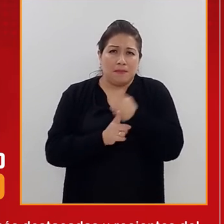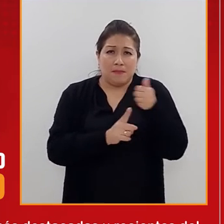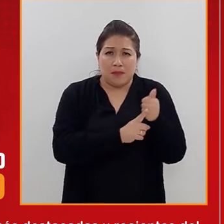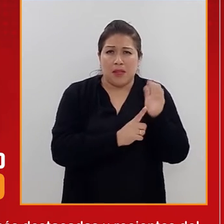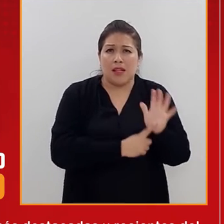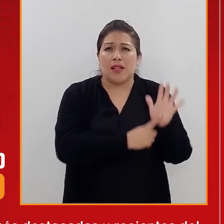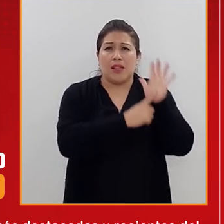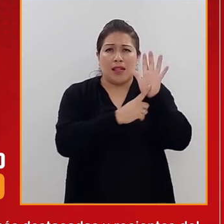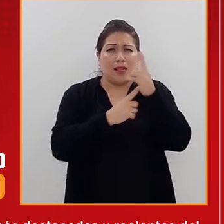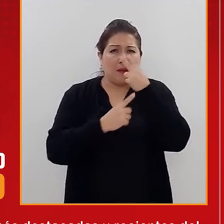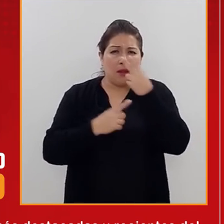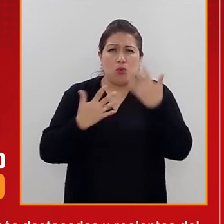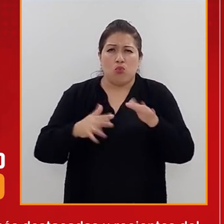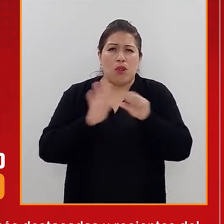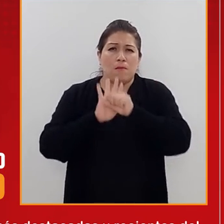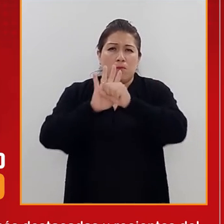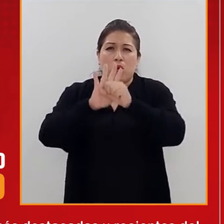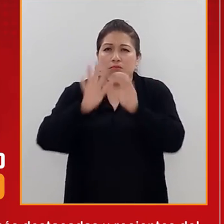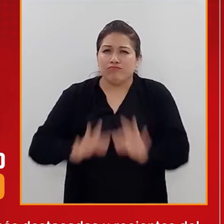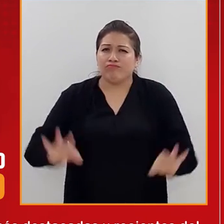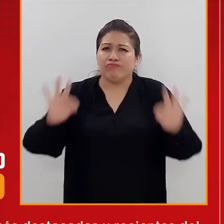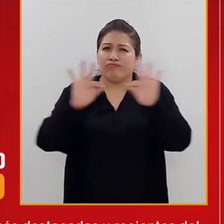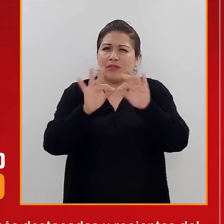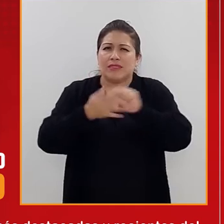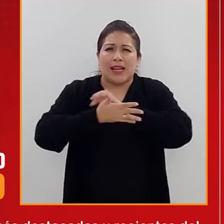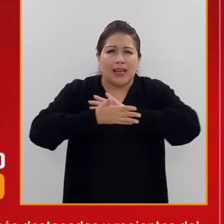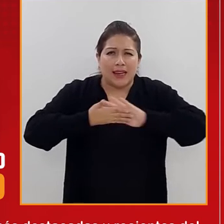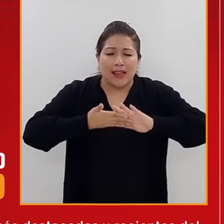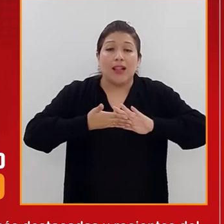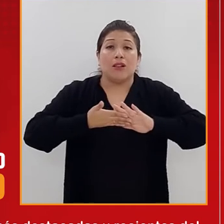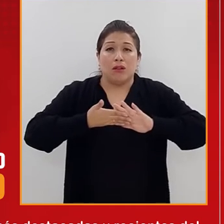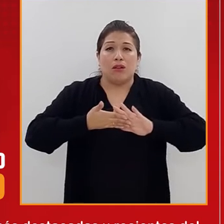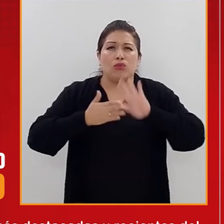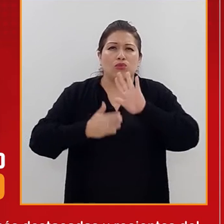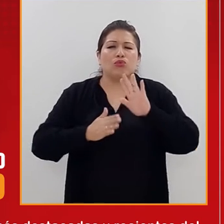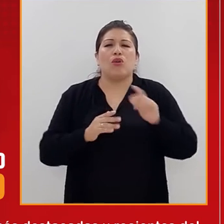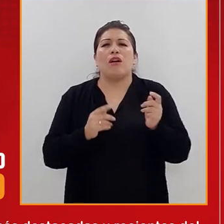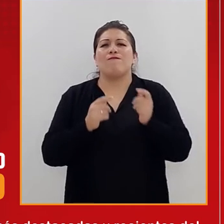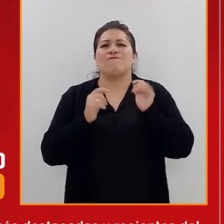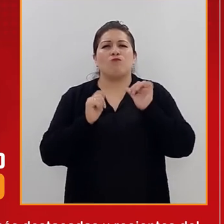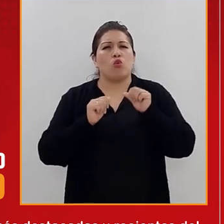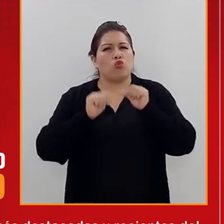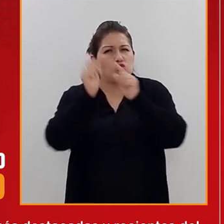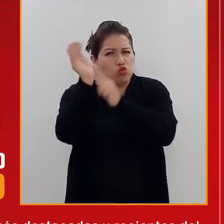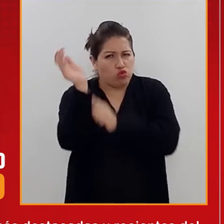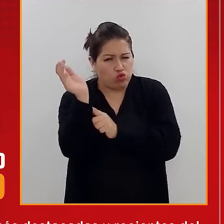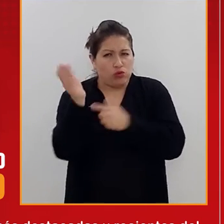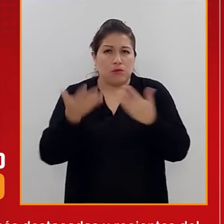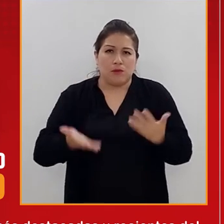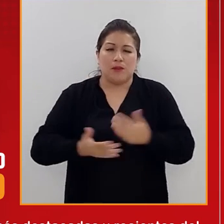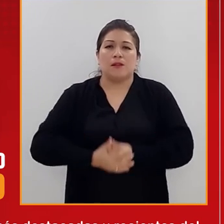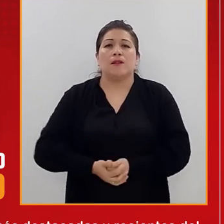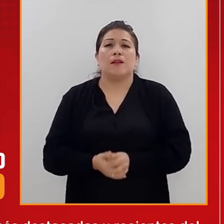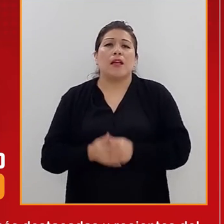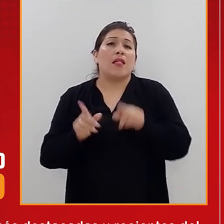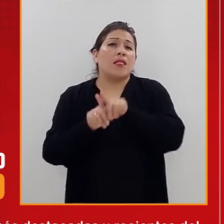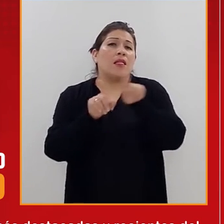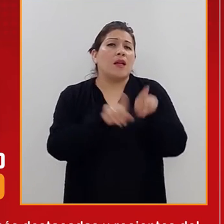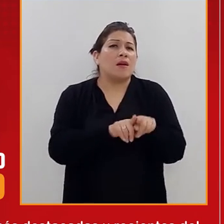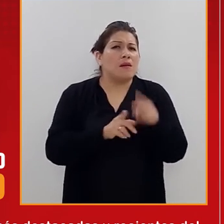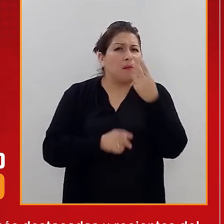las mismas que señalan el elevado valor simbólico sagrado y ritual de personas con ciertas